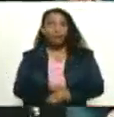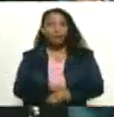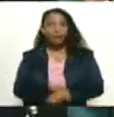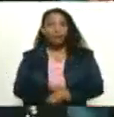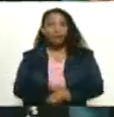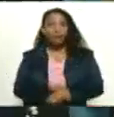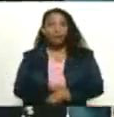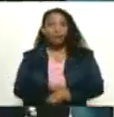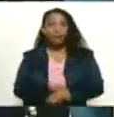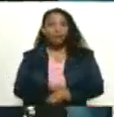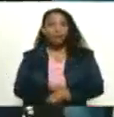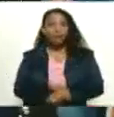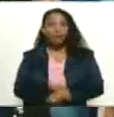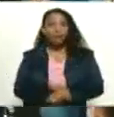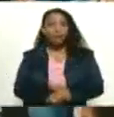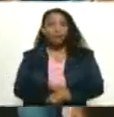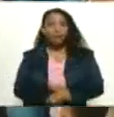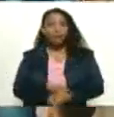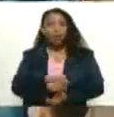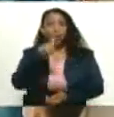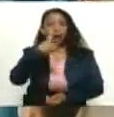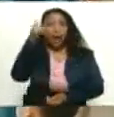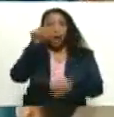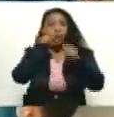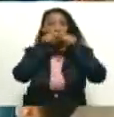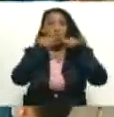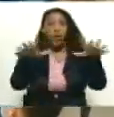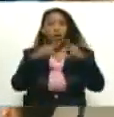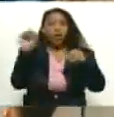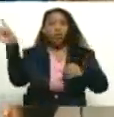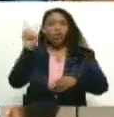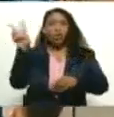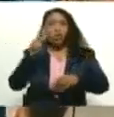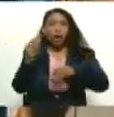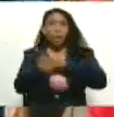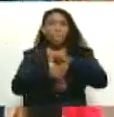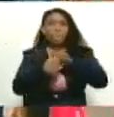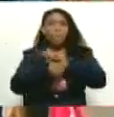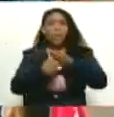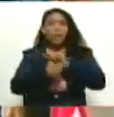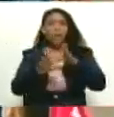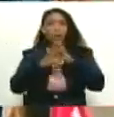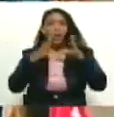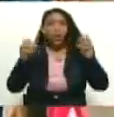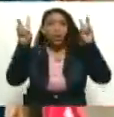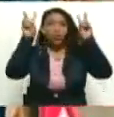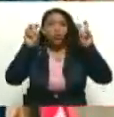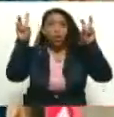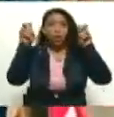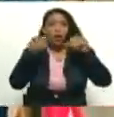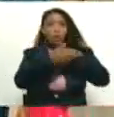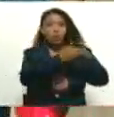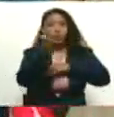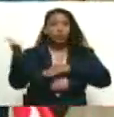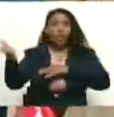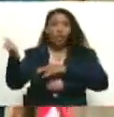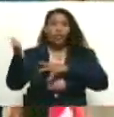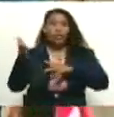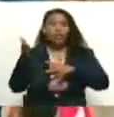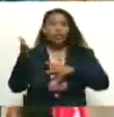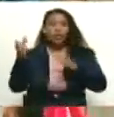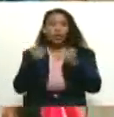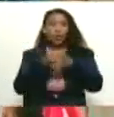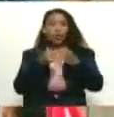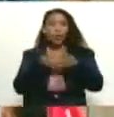discutimos, ordenamos un despliegue por todo el país de las estructuras, de nuevas estructuras, ustedes, que han sido